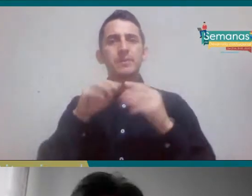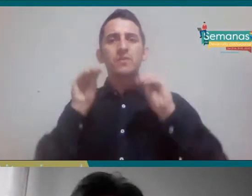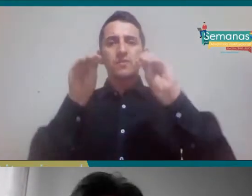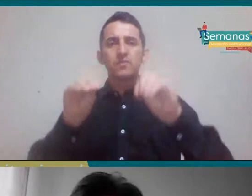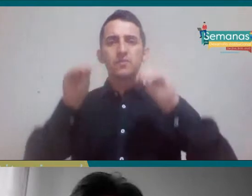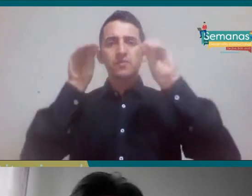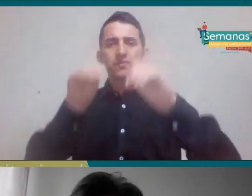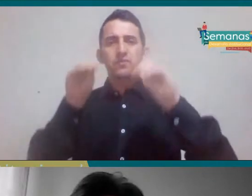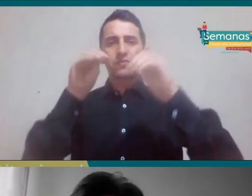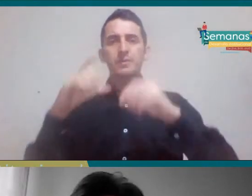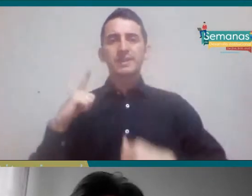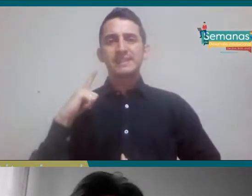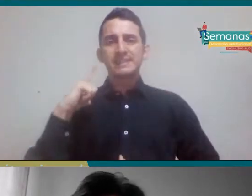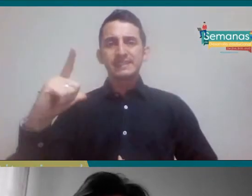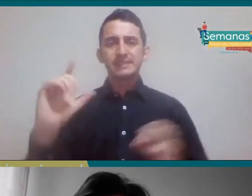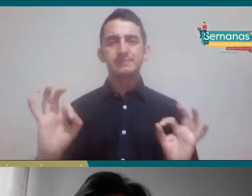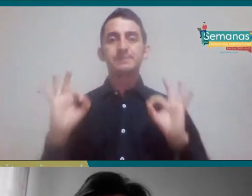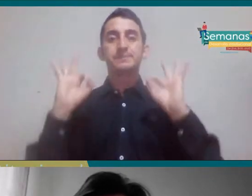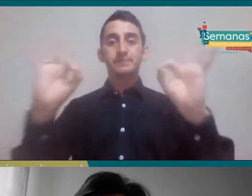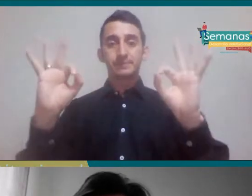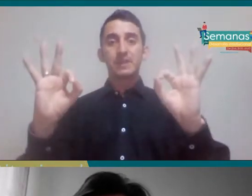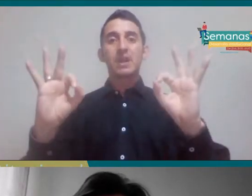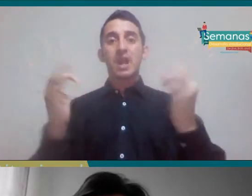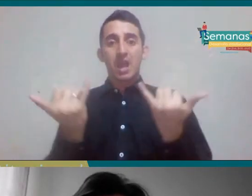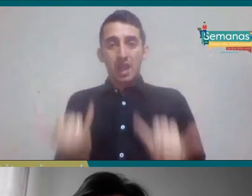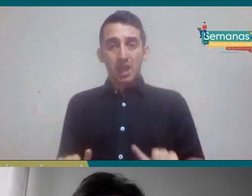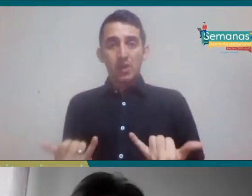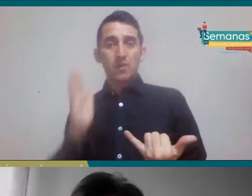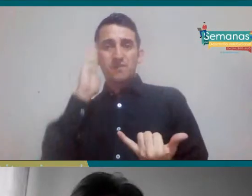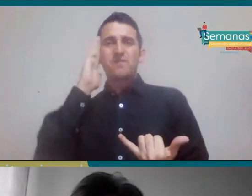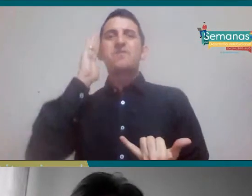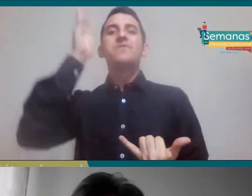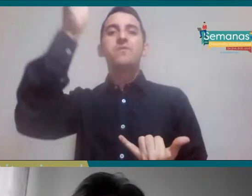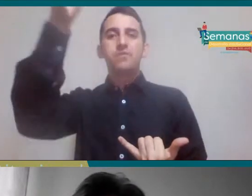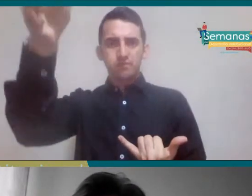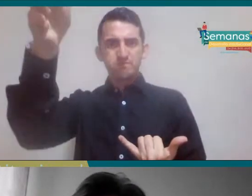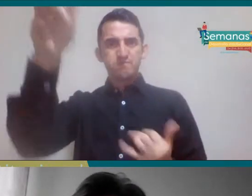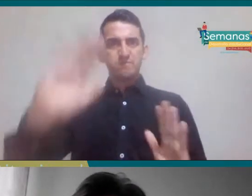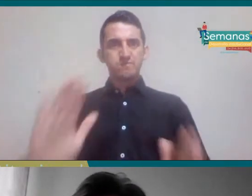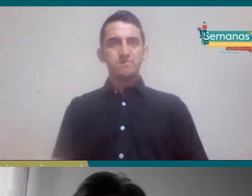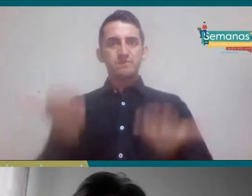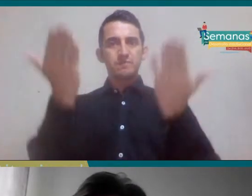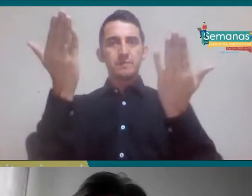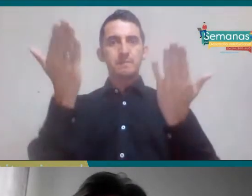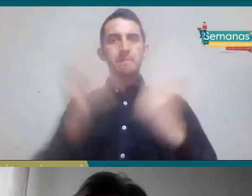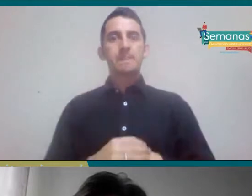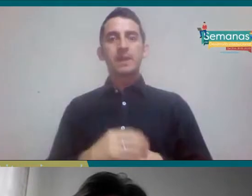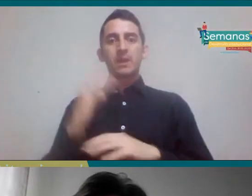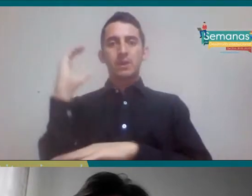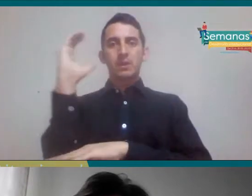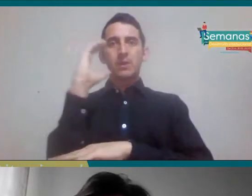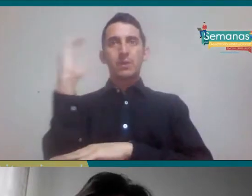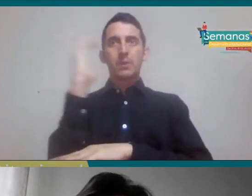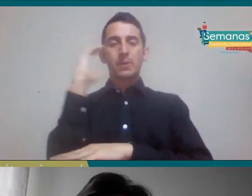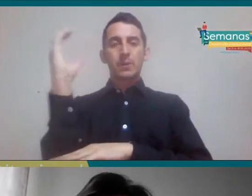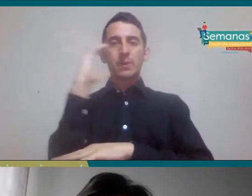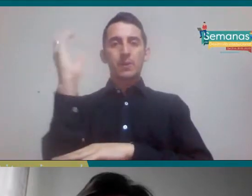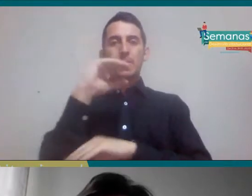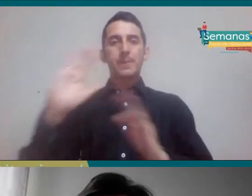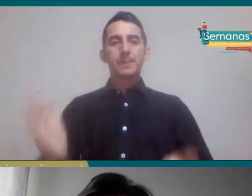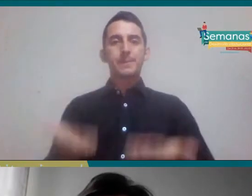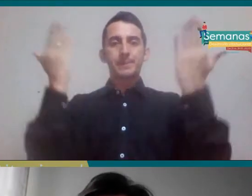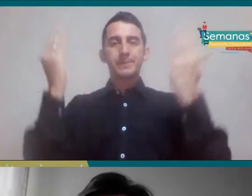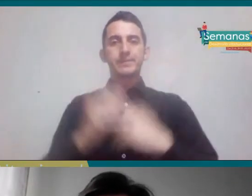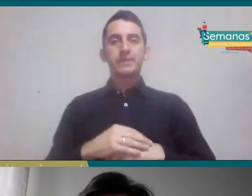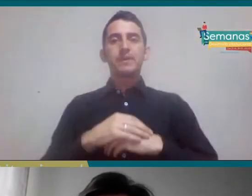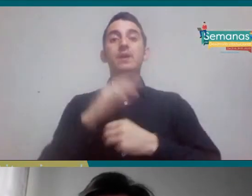nuevos mejores líderes, presentes, futuros, definitivamente haciendo un mejor Colombia, un mejor país, un mejor mundo en